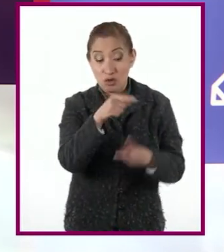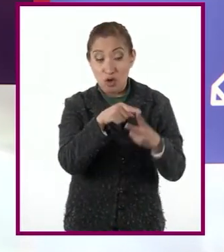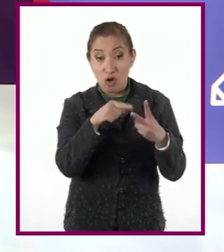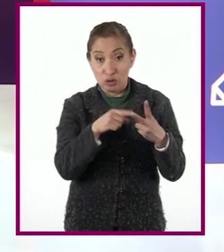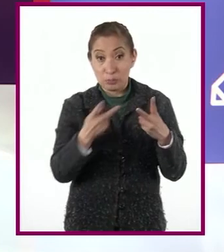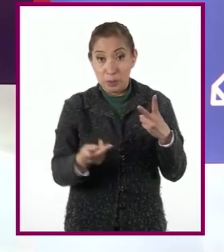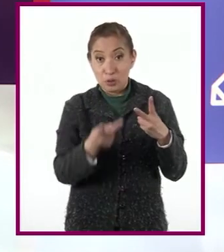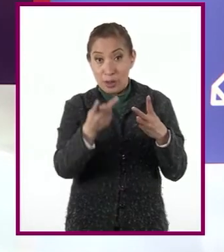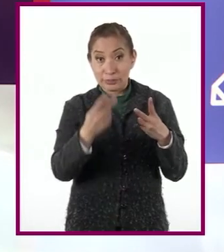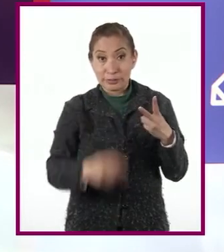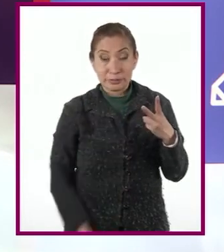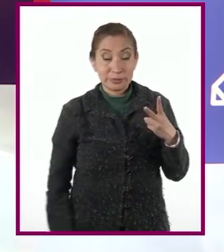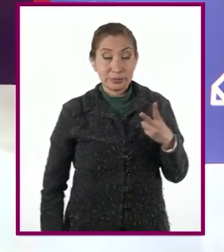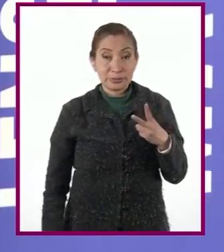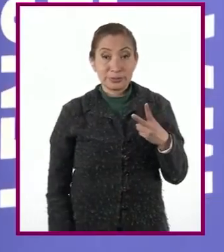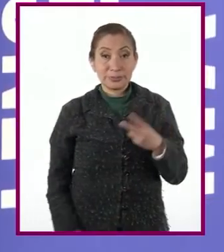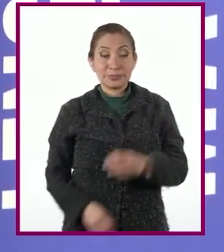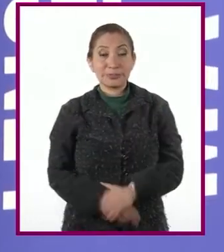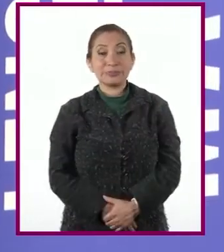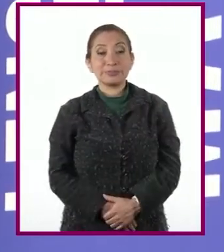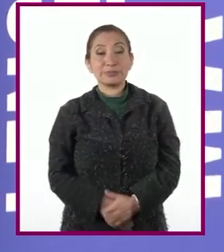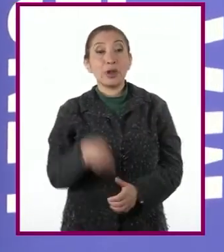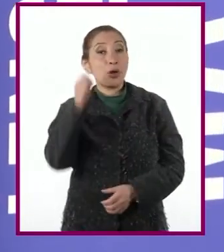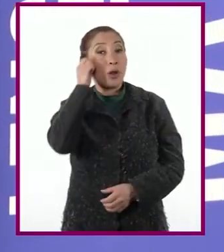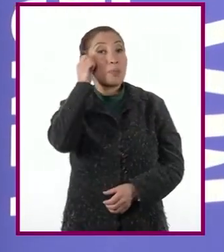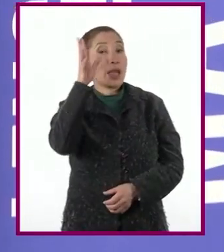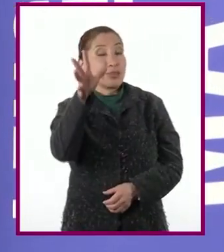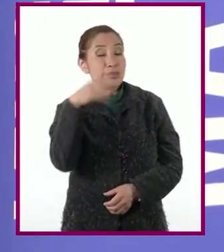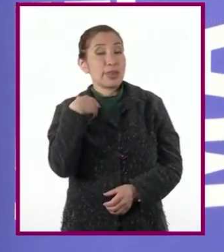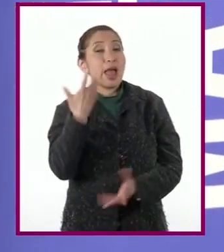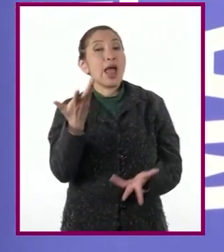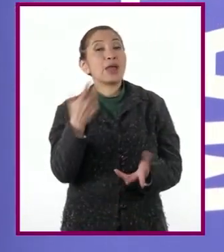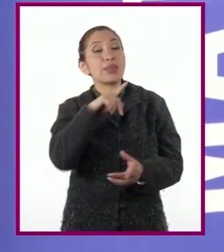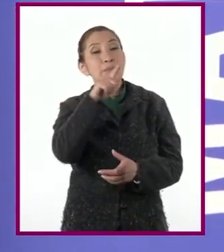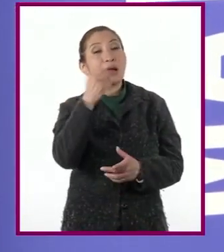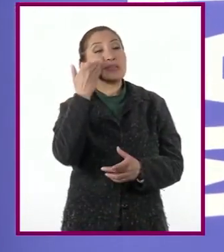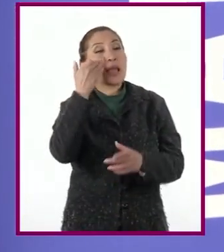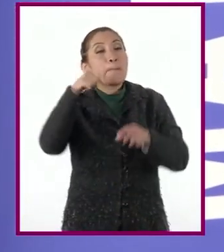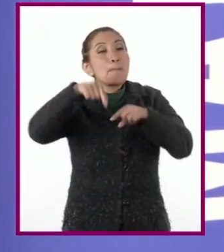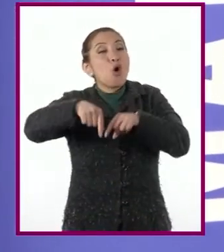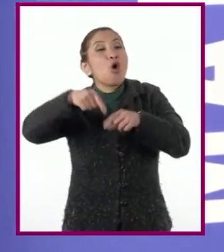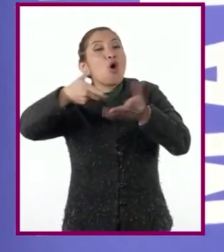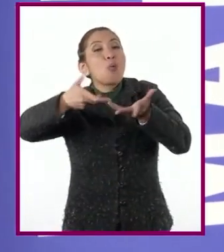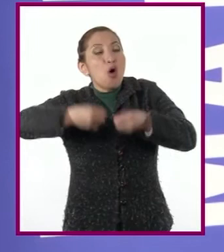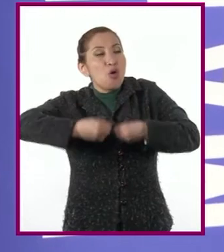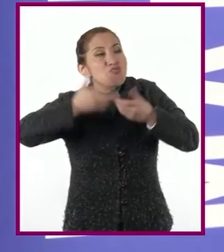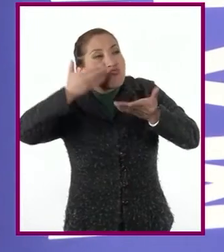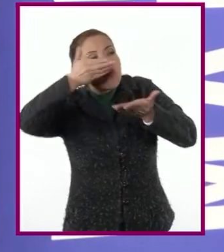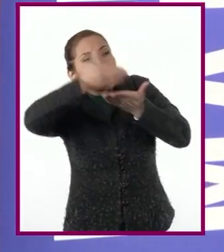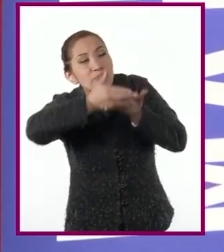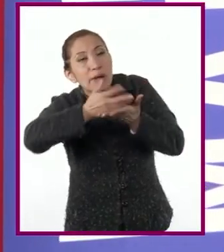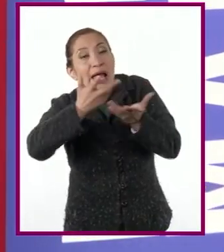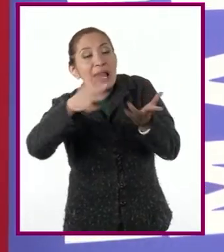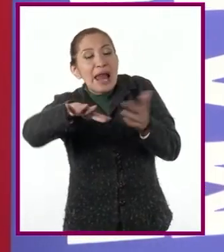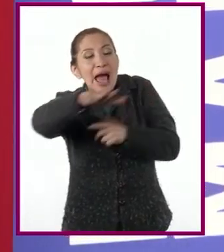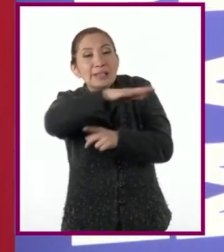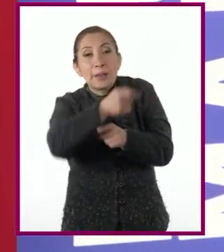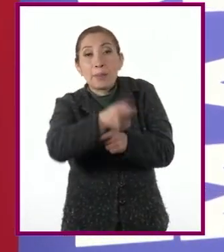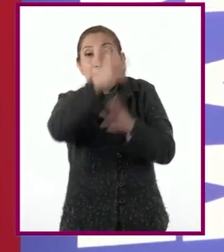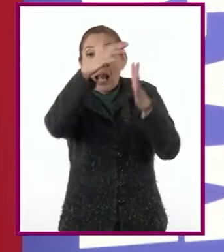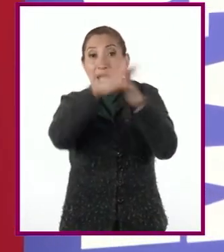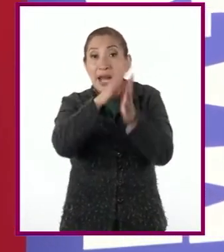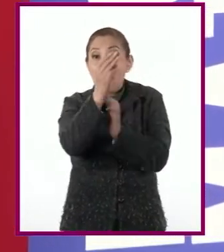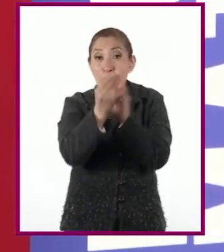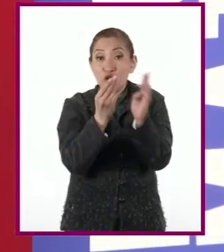las preguntas? No olviden que nos vamos a situar en la época. En este tiempo se desarrolla la Primera